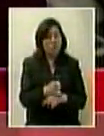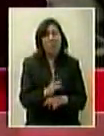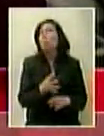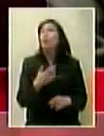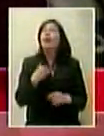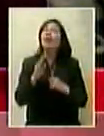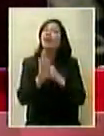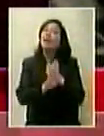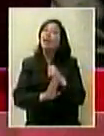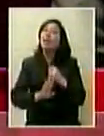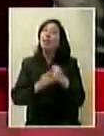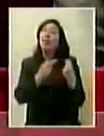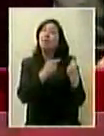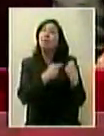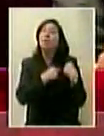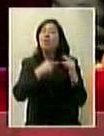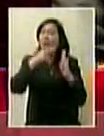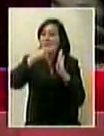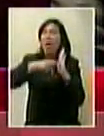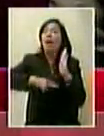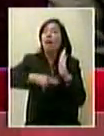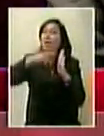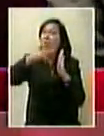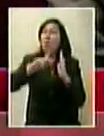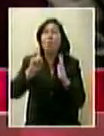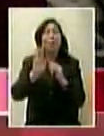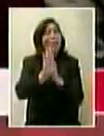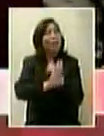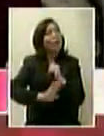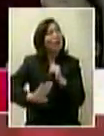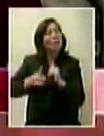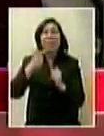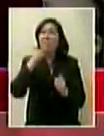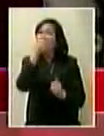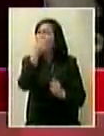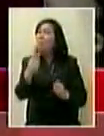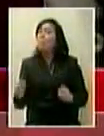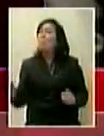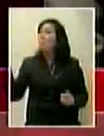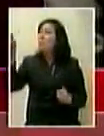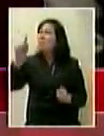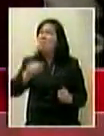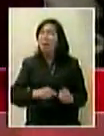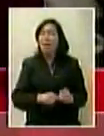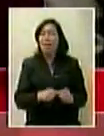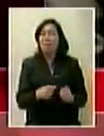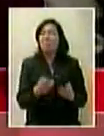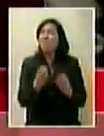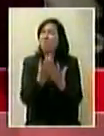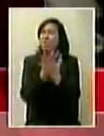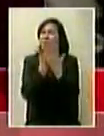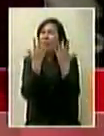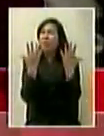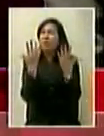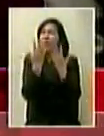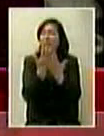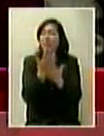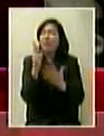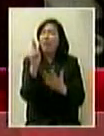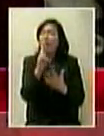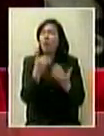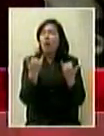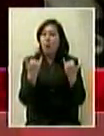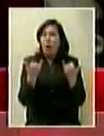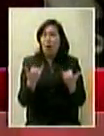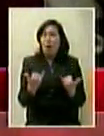puede avalar lo que se comprometió a revisar, no puede avalar lo que está mal. Y en aras de que haya transparencia en el gobierno regional, como hoy